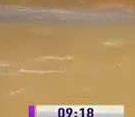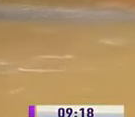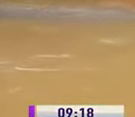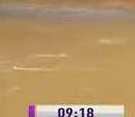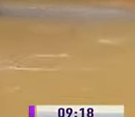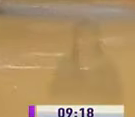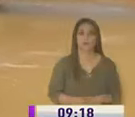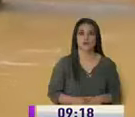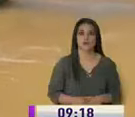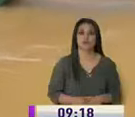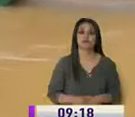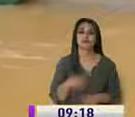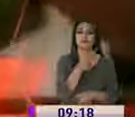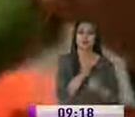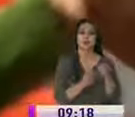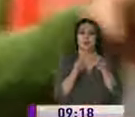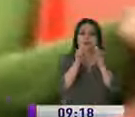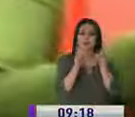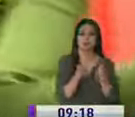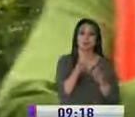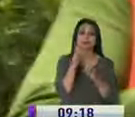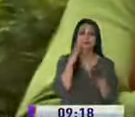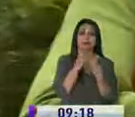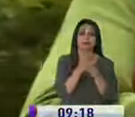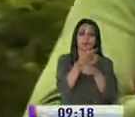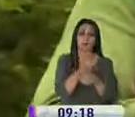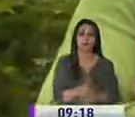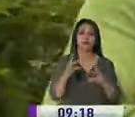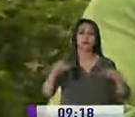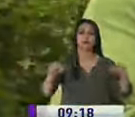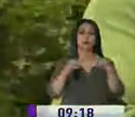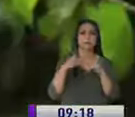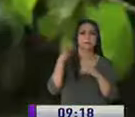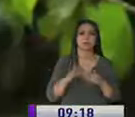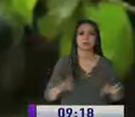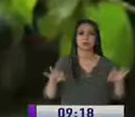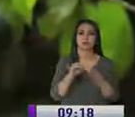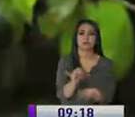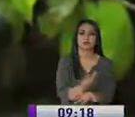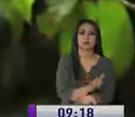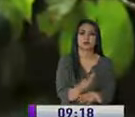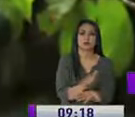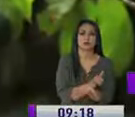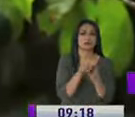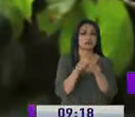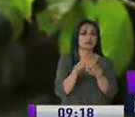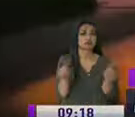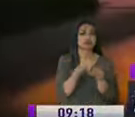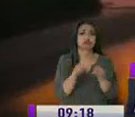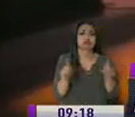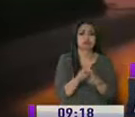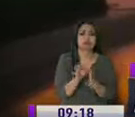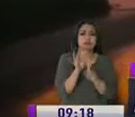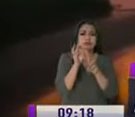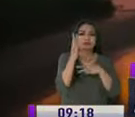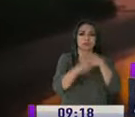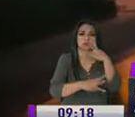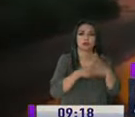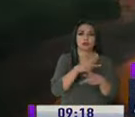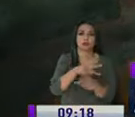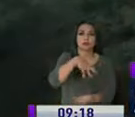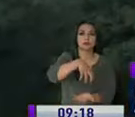se busca proteger la naturaleza, especialmente el Yasuní, una de las zonas más biodiversas del mundo, ubicada en las